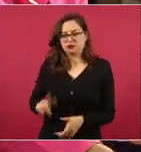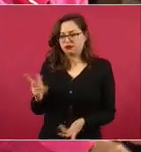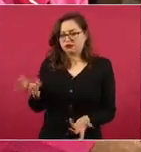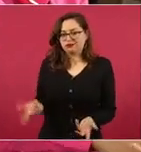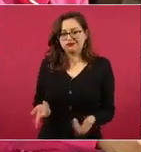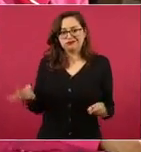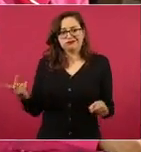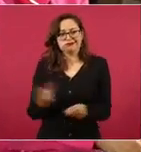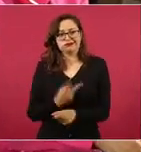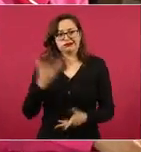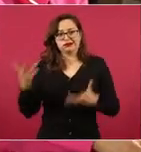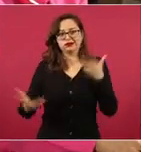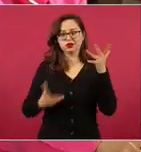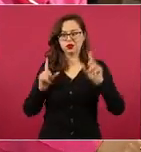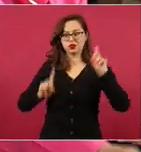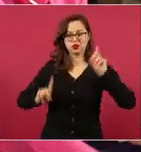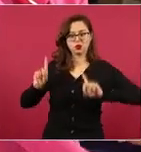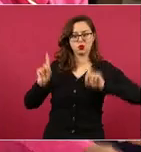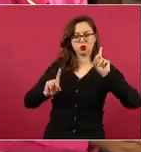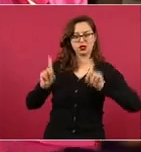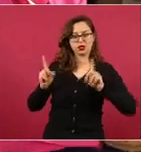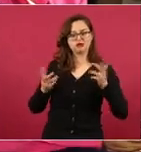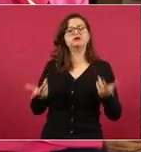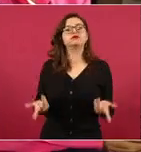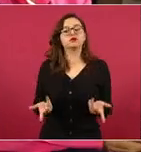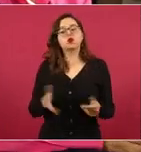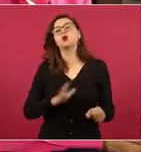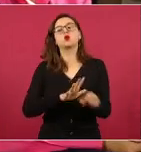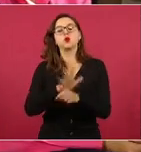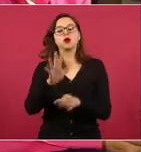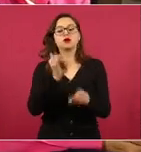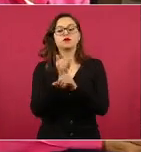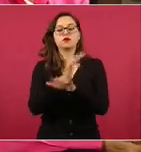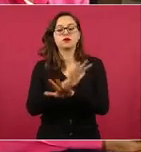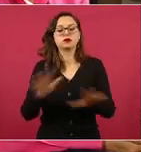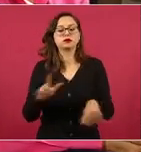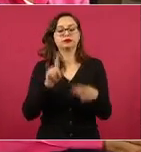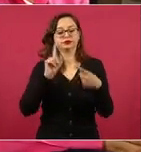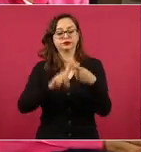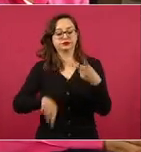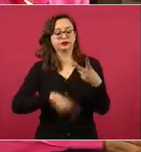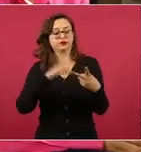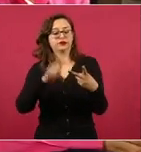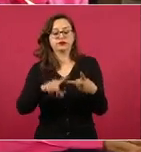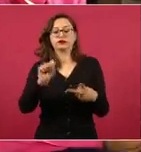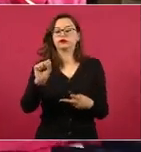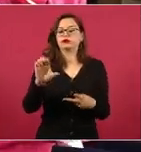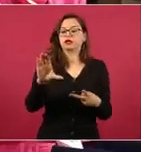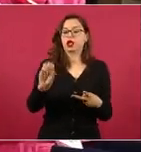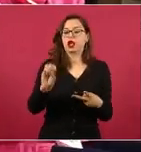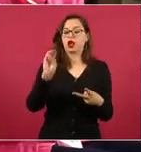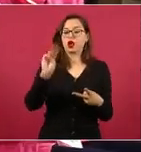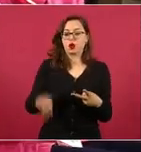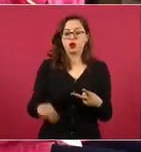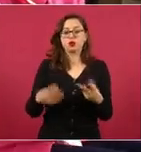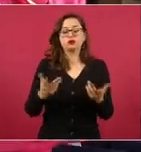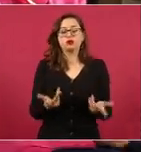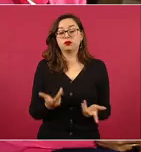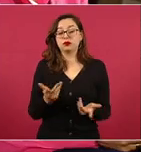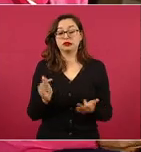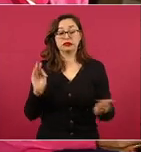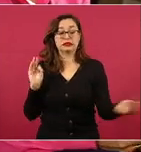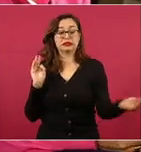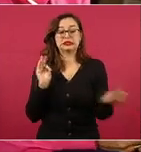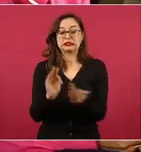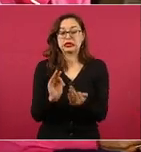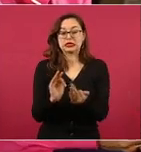ahorita inquieto por esa situación? Y también le quiero preguntar si usted ya sabe que la Secretaría de Economía pues está unos días prácticamente de revisar lo